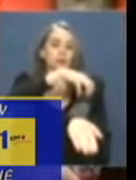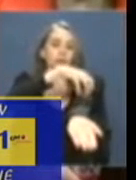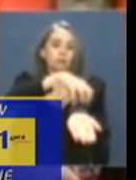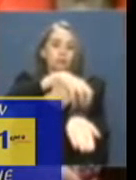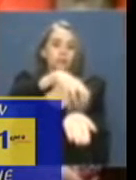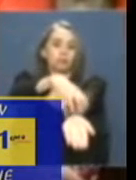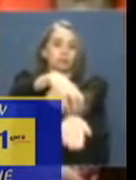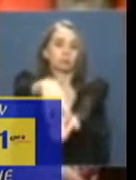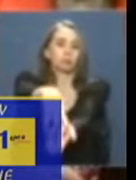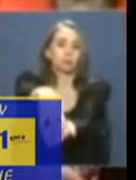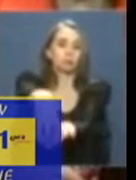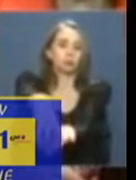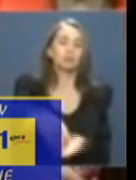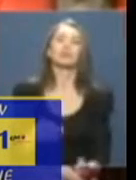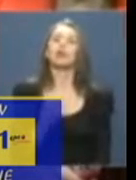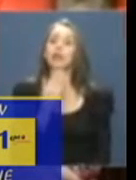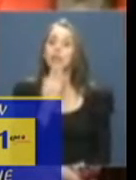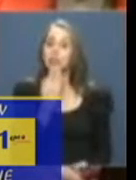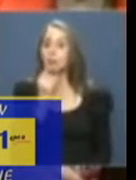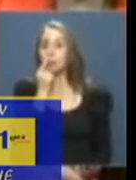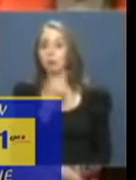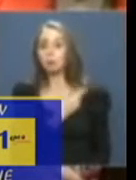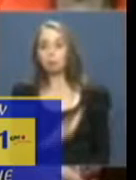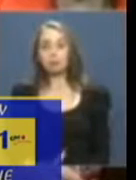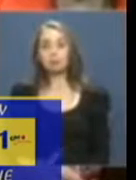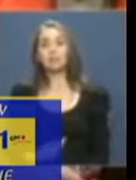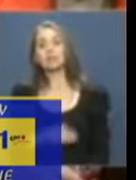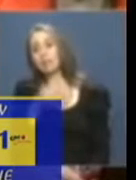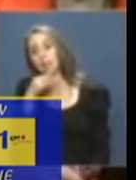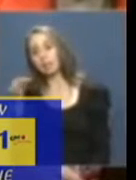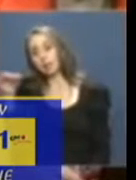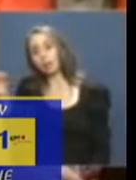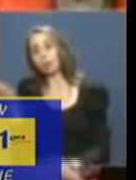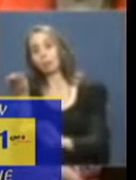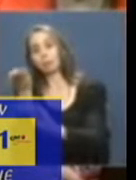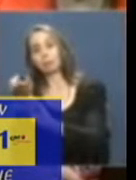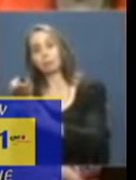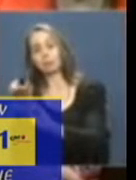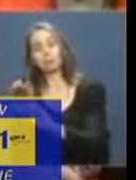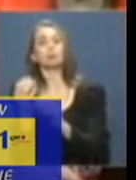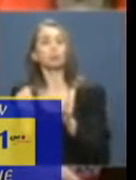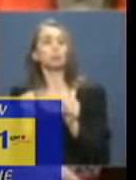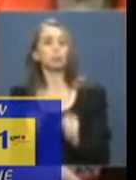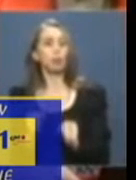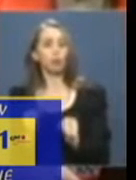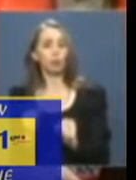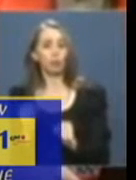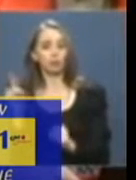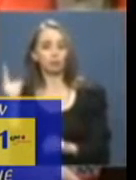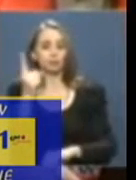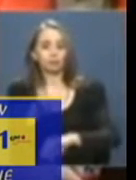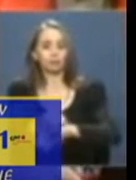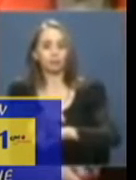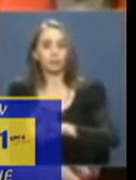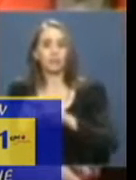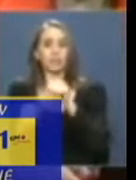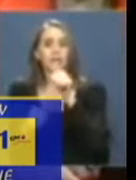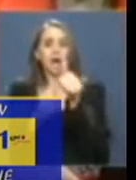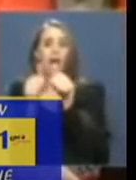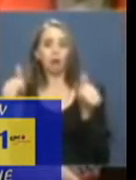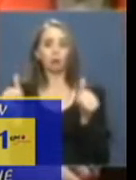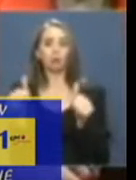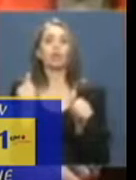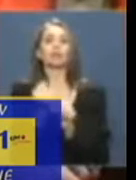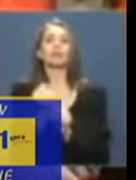quiero solicitar presidente a través suyo que se pueda instruir a las autoridades del ministerio